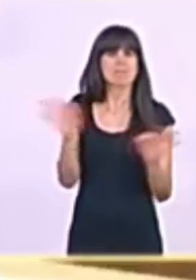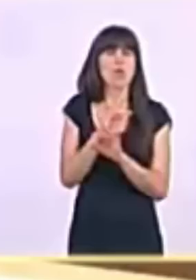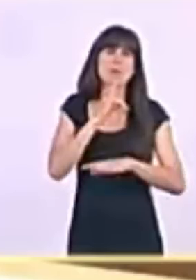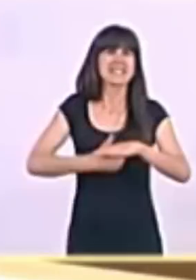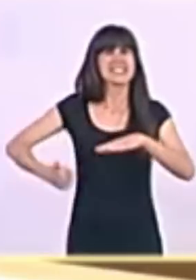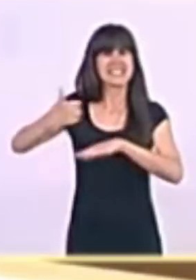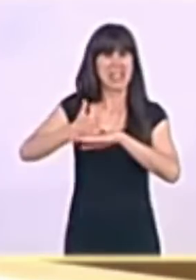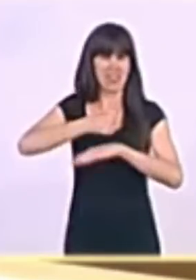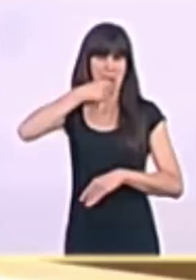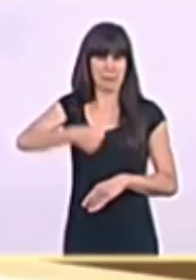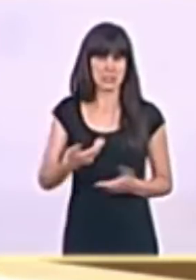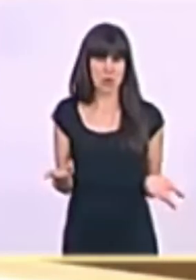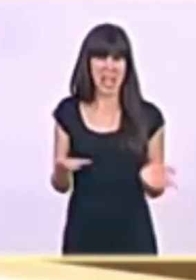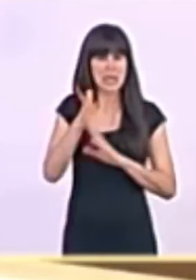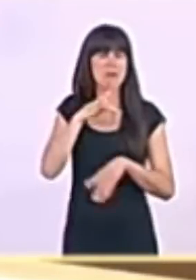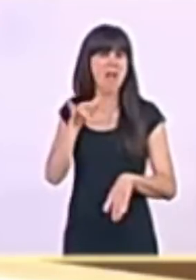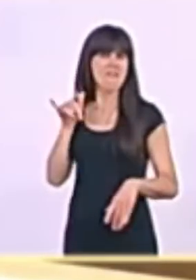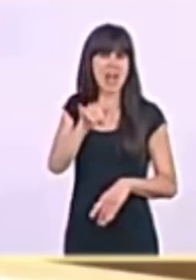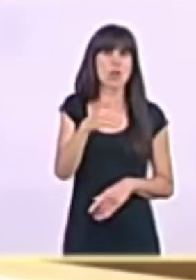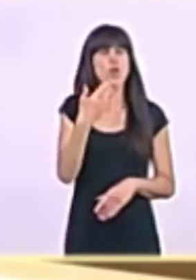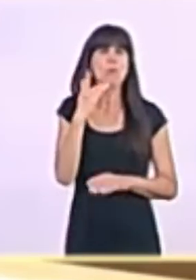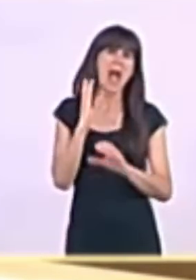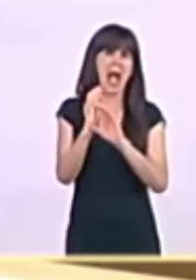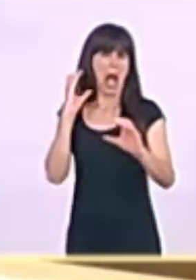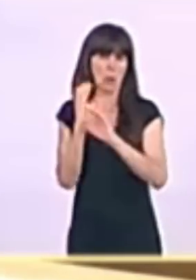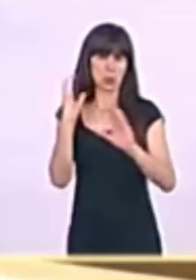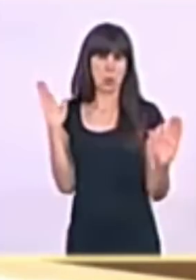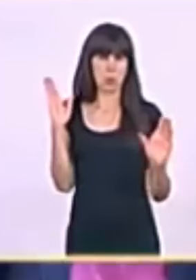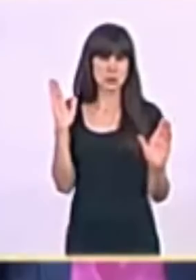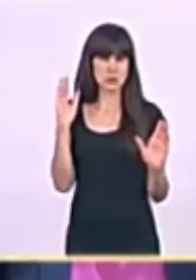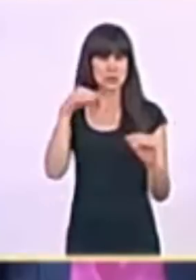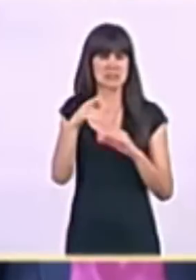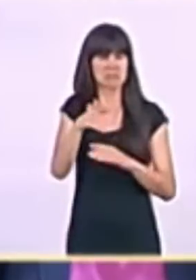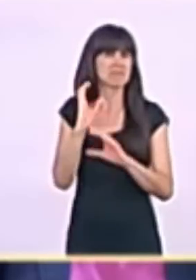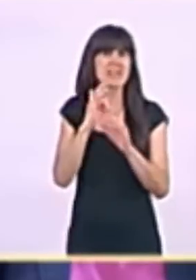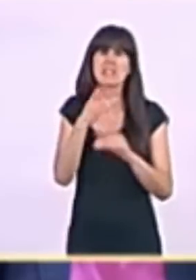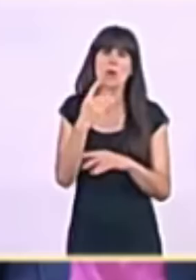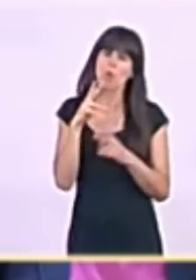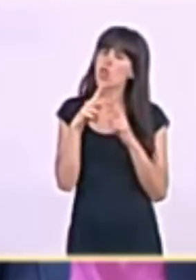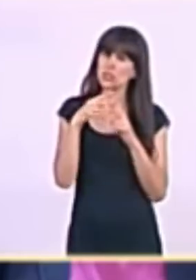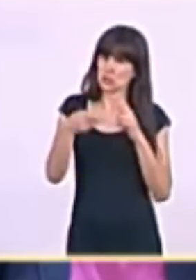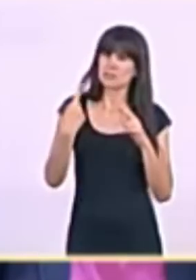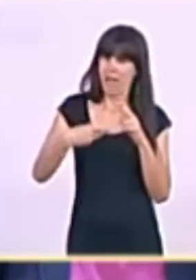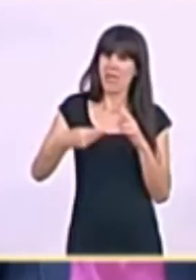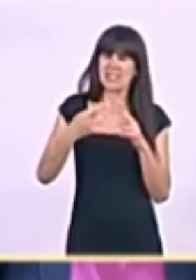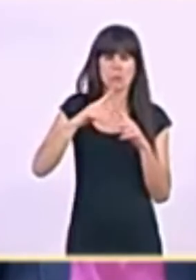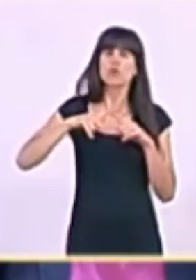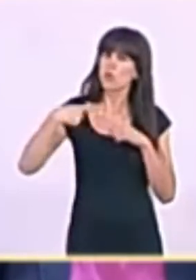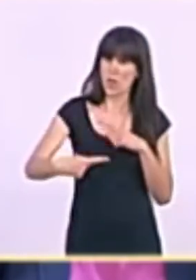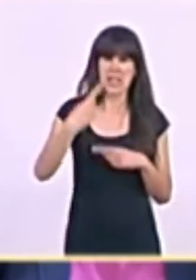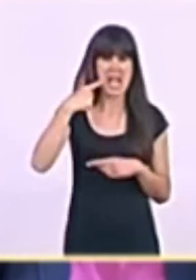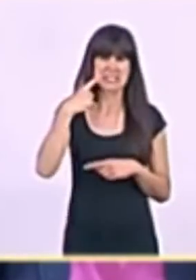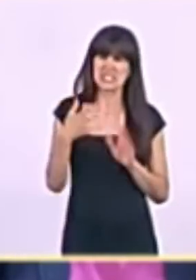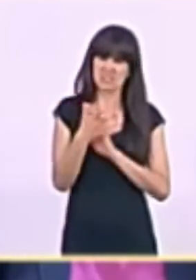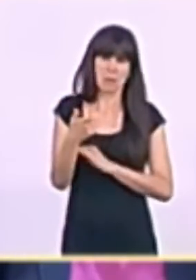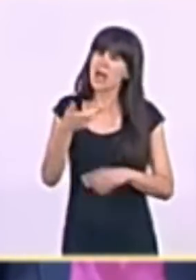campaña, señoría. Ustedes hacen las dos cosas y las hacen todos los días y es profundamente grave. Bueno, hacen eso. Silencio, y también, señorías,